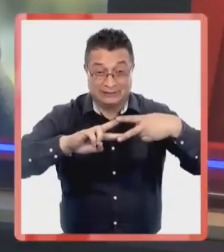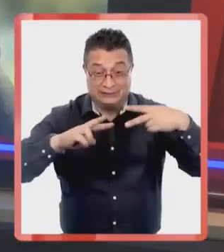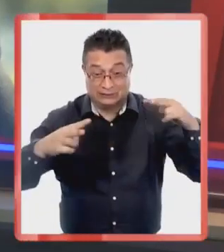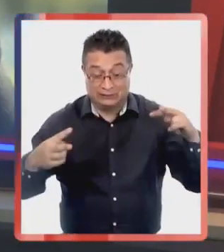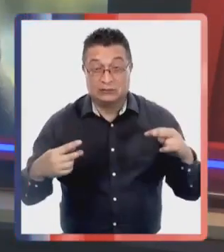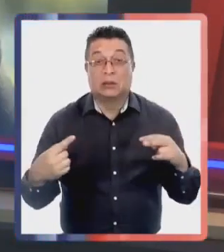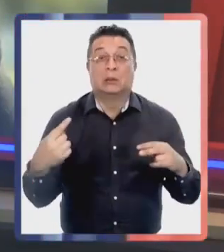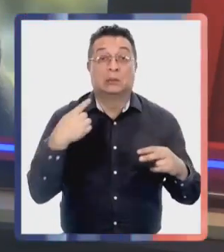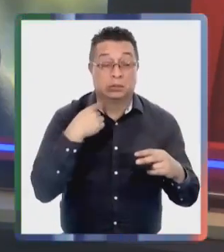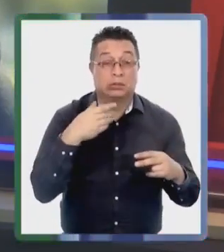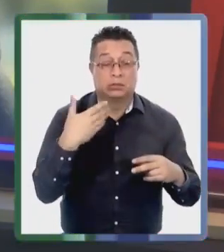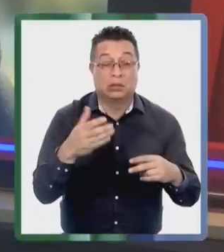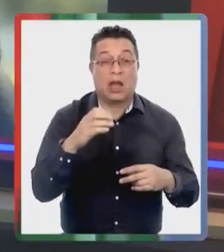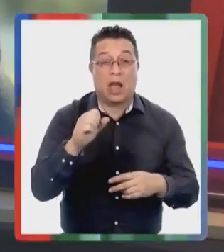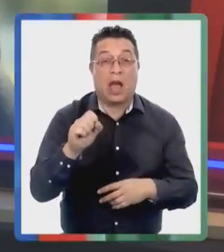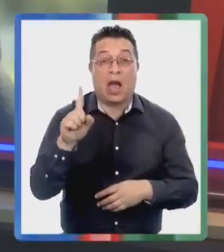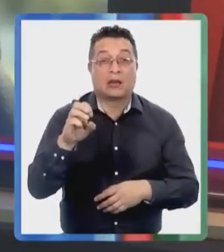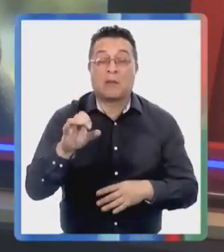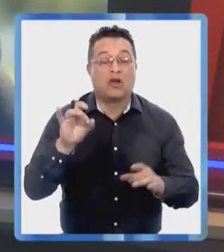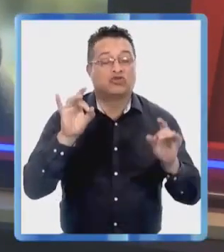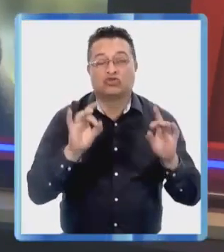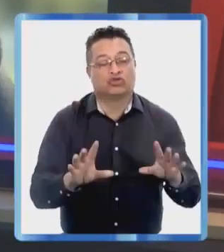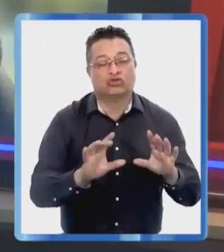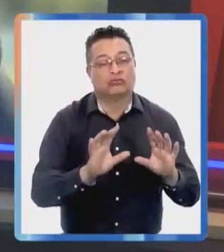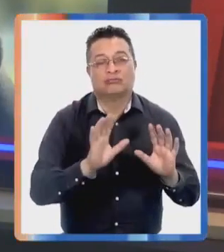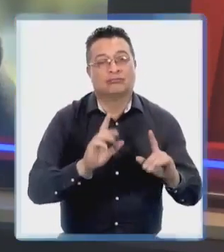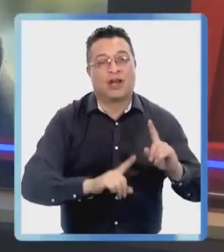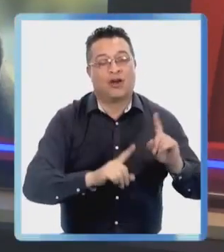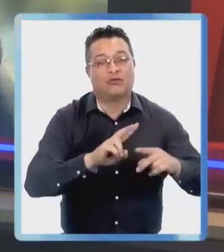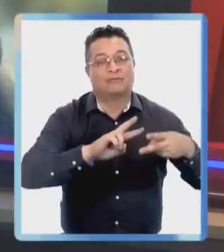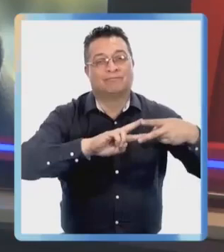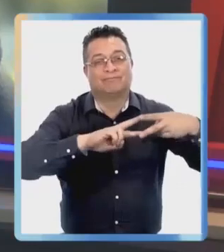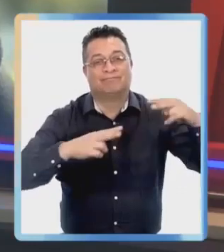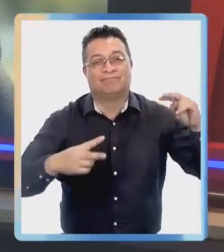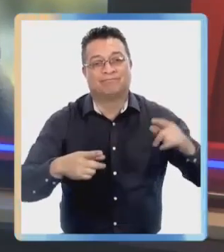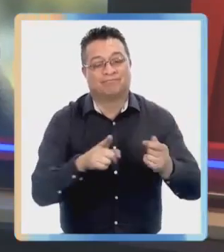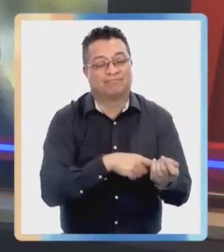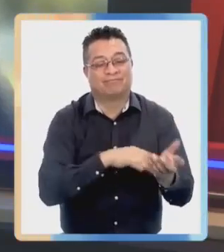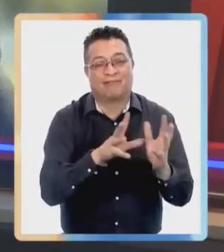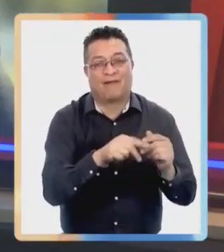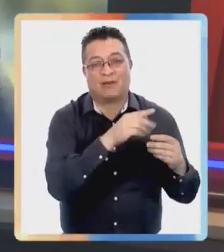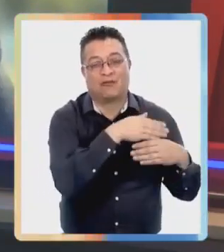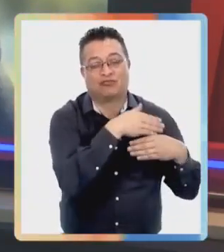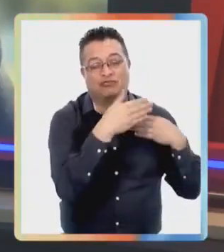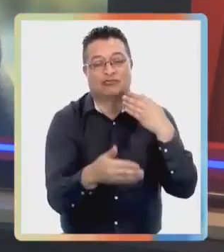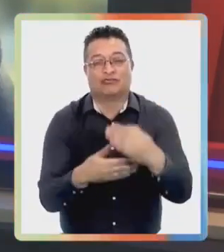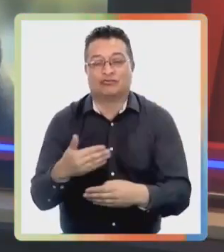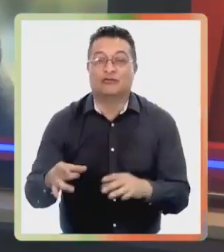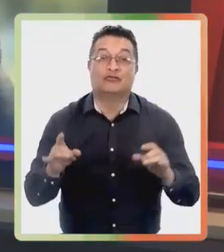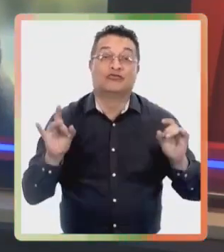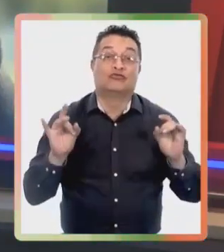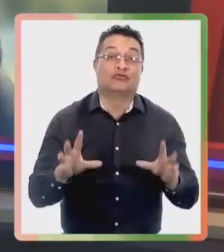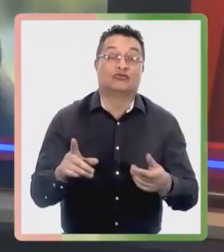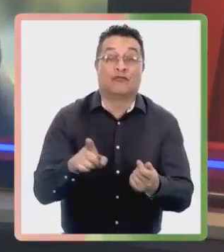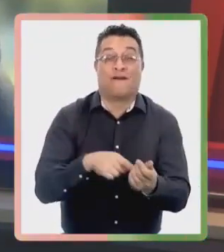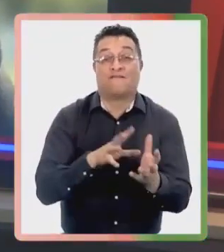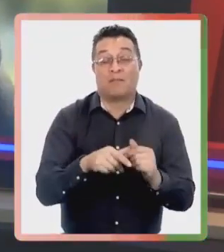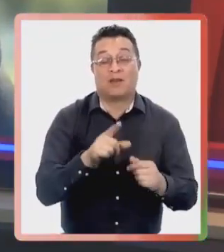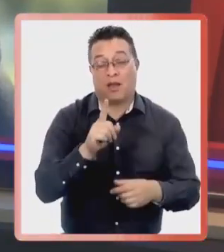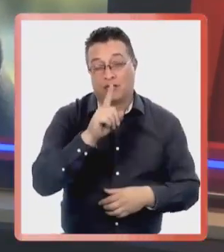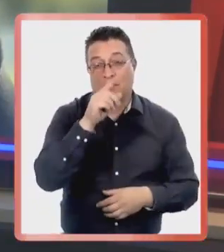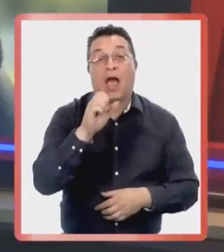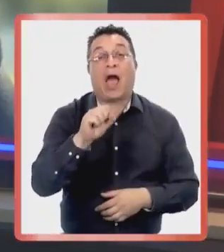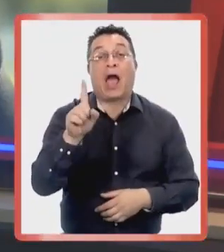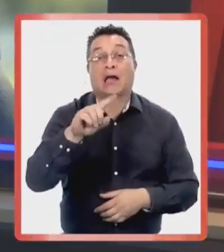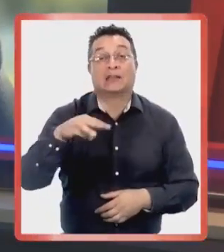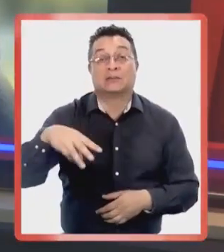puede que uno no se libre del asma de ninguna manera, ¿verdad? Puede uno tener la mala suerte de que por herencia familiar